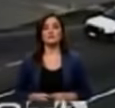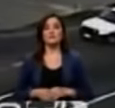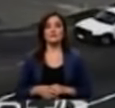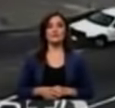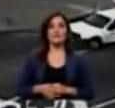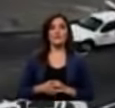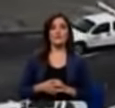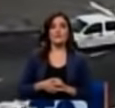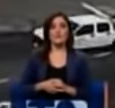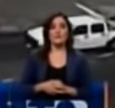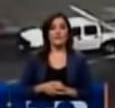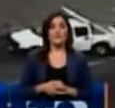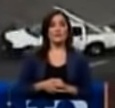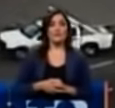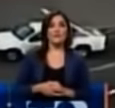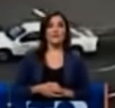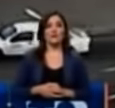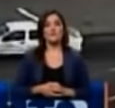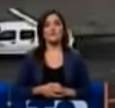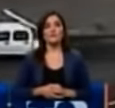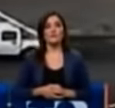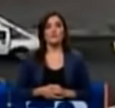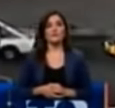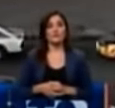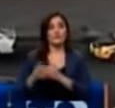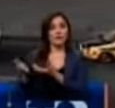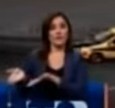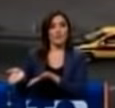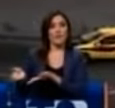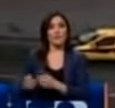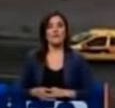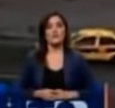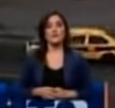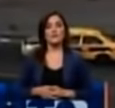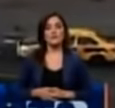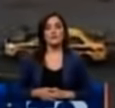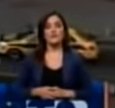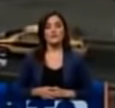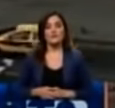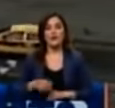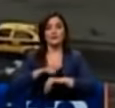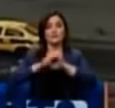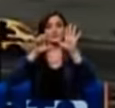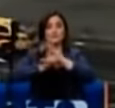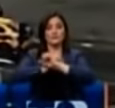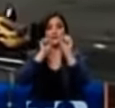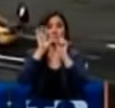en justamente en la avenida de Los Chiris y Naciones Unidas. A esta hora son las